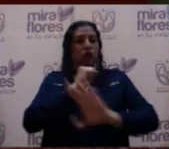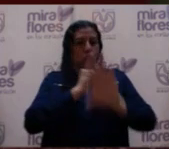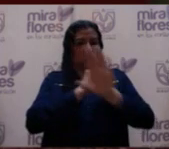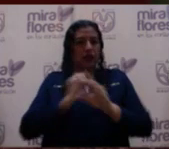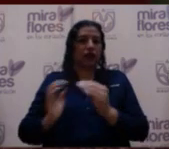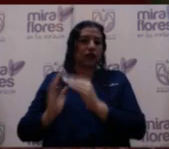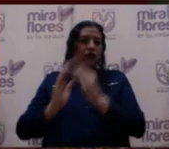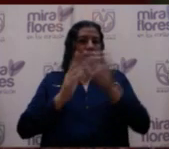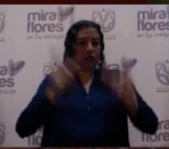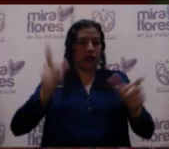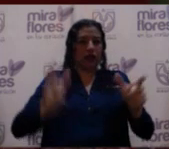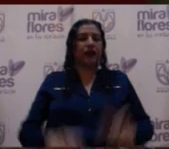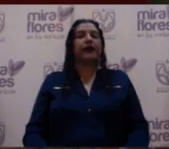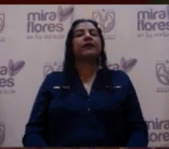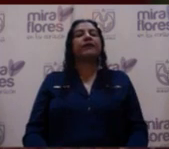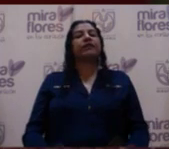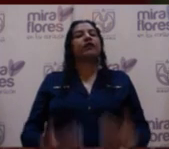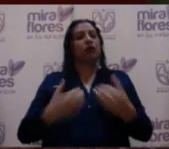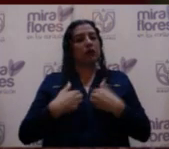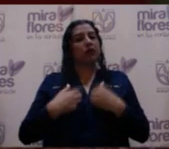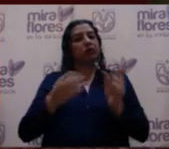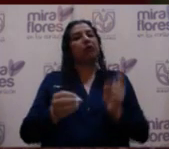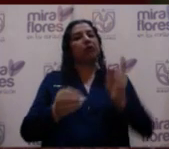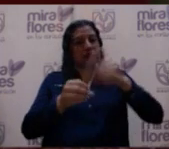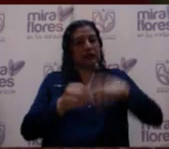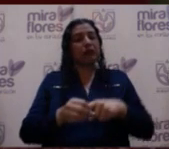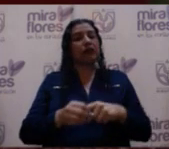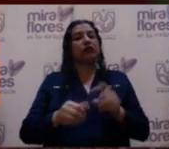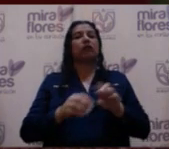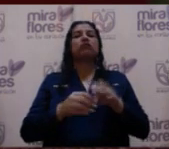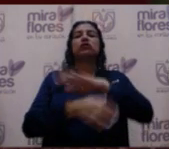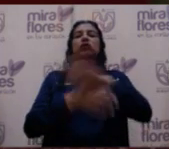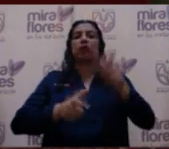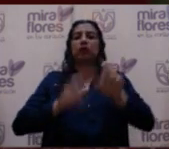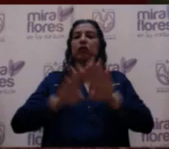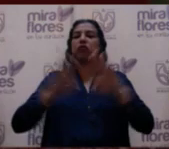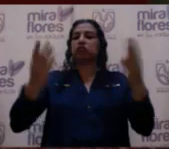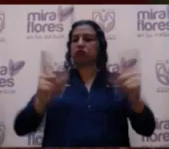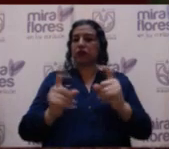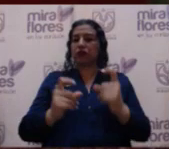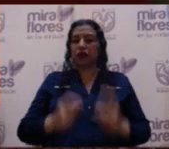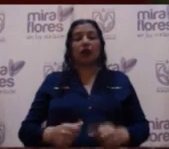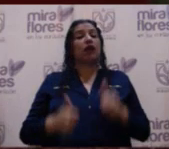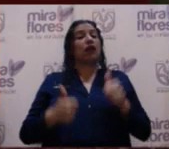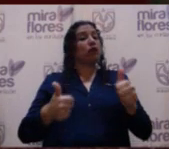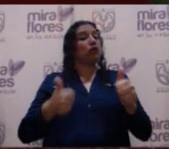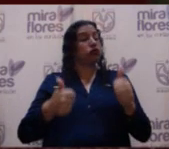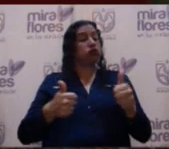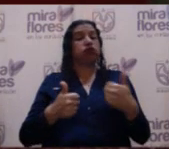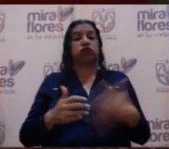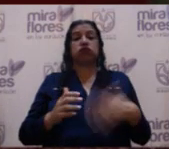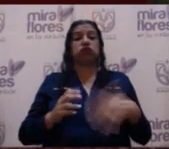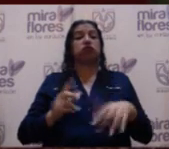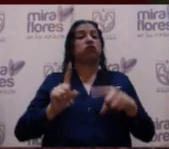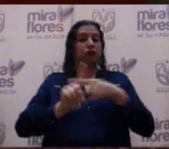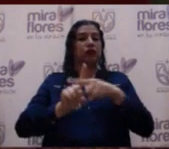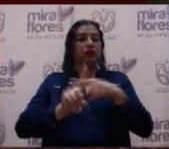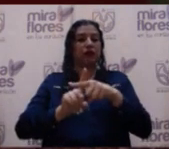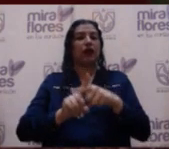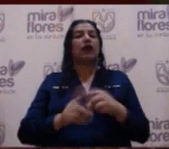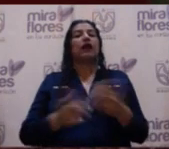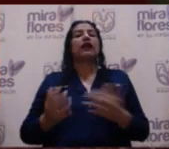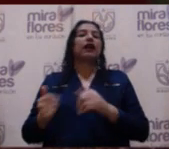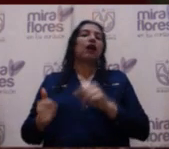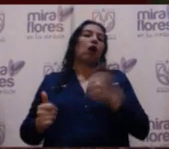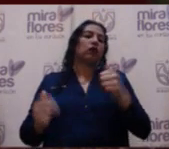ciudadana. Tuvimos una participación abierta al público y que fue realmente muy positiva. Y en la ciudad de